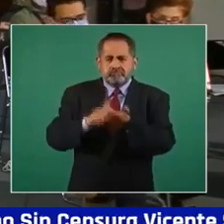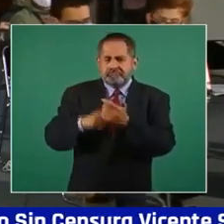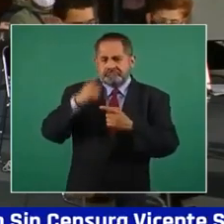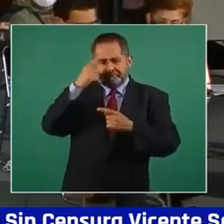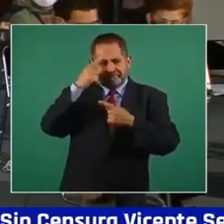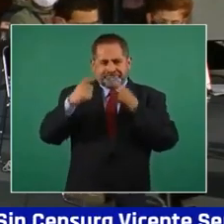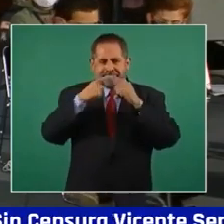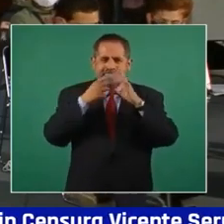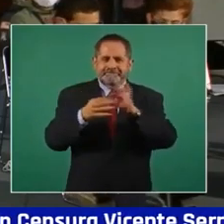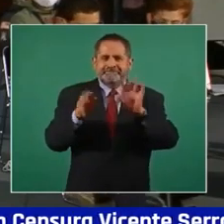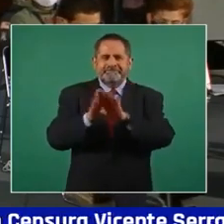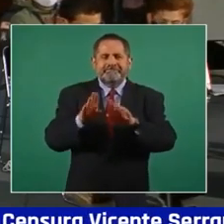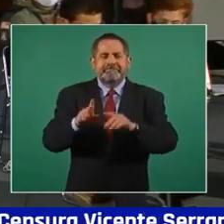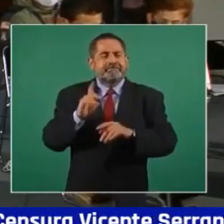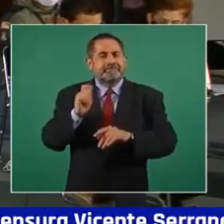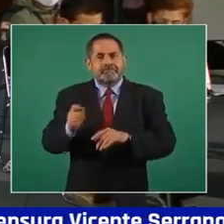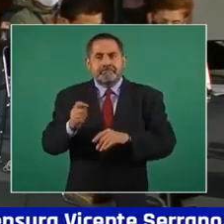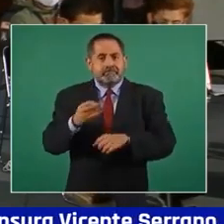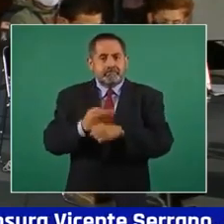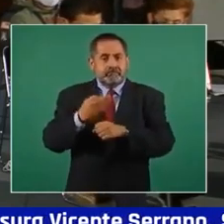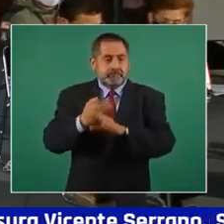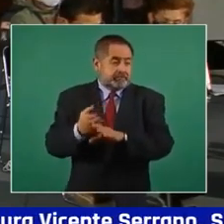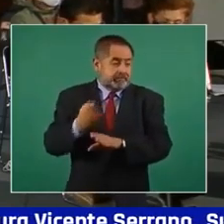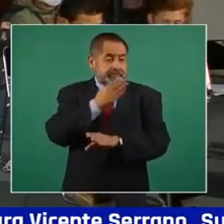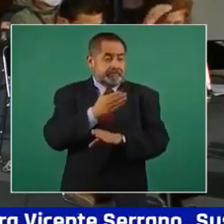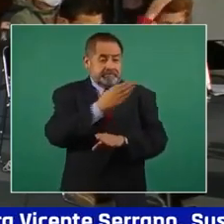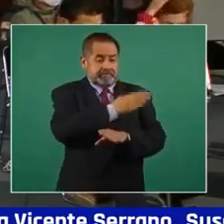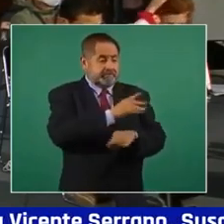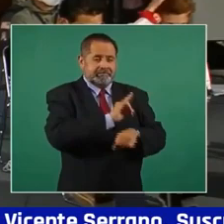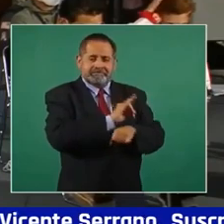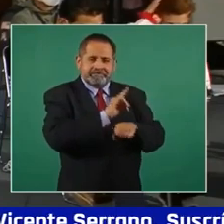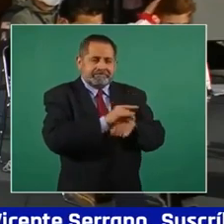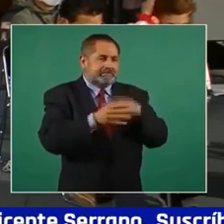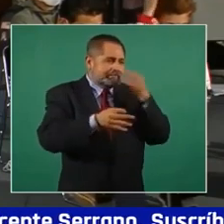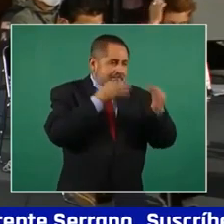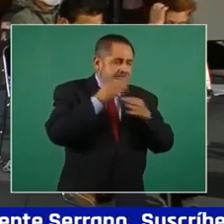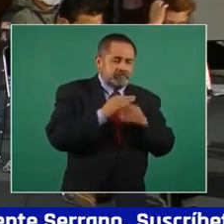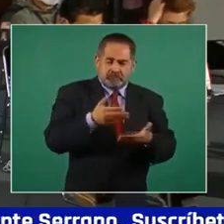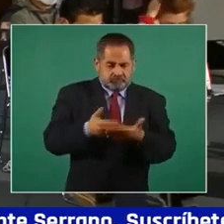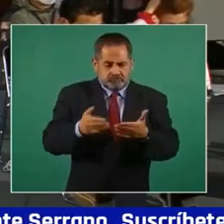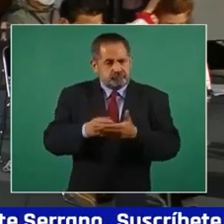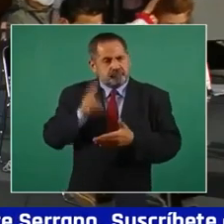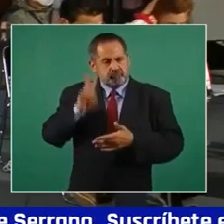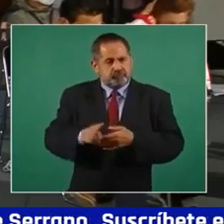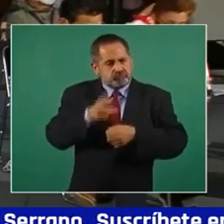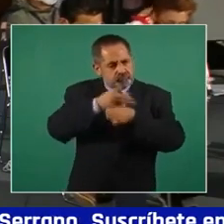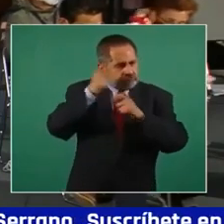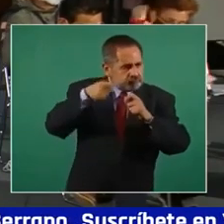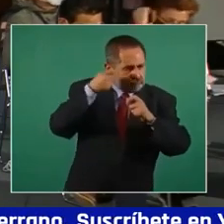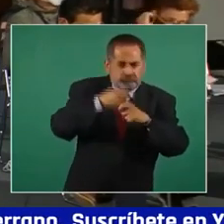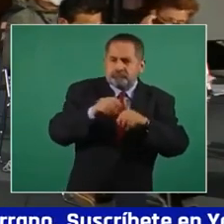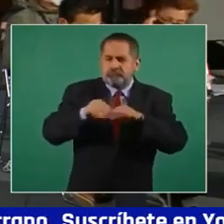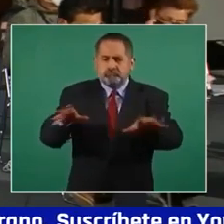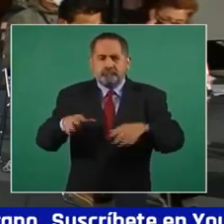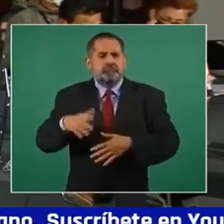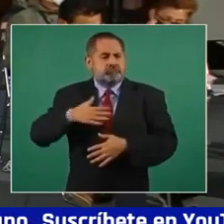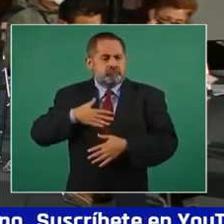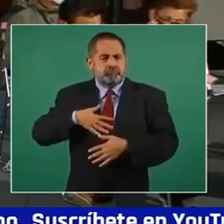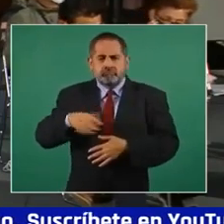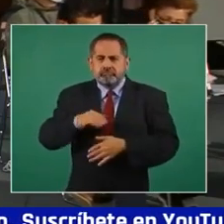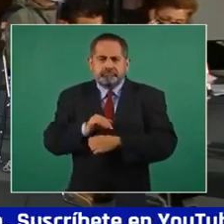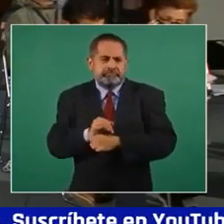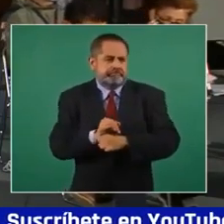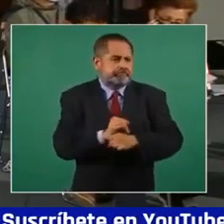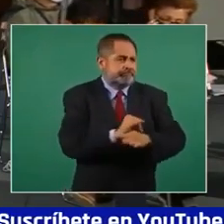jamás disfrutada en el pasado, cuando todo era un montaje, de investigar y ventilar aquí nombres de funcionarios o